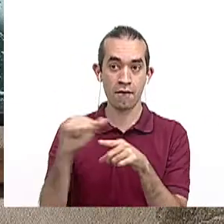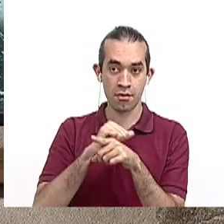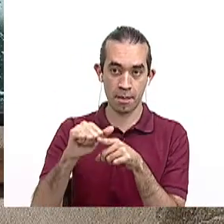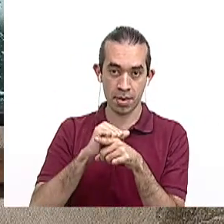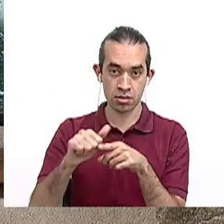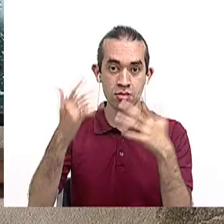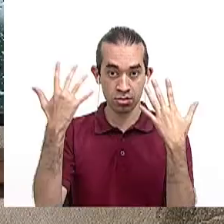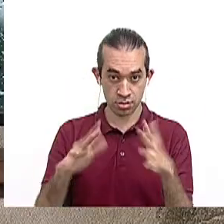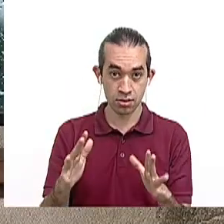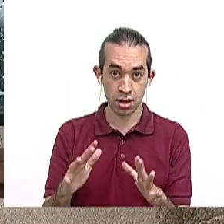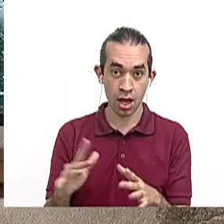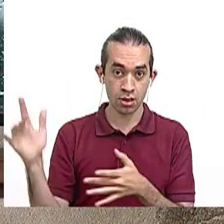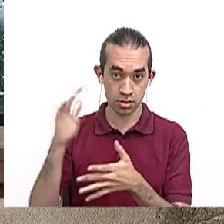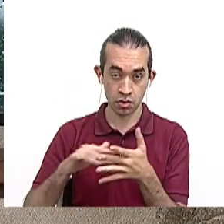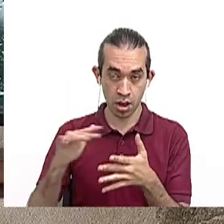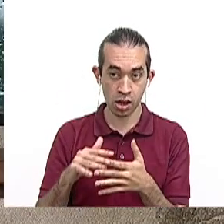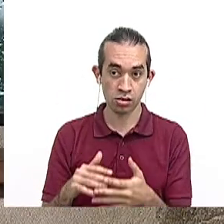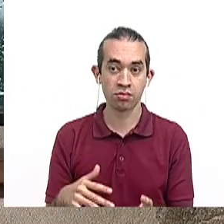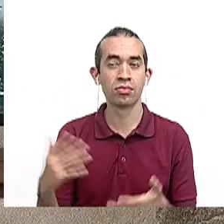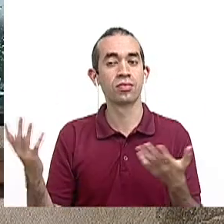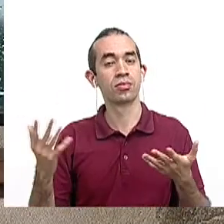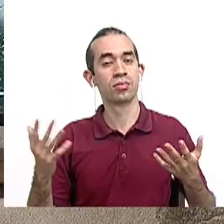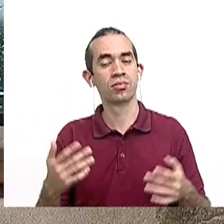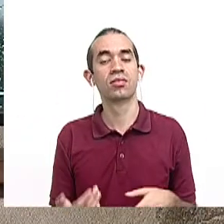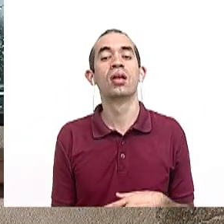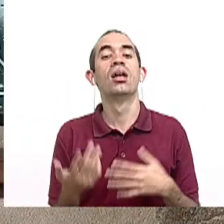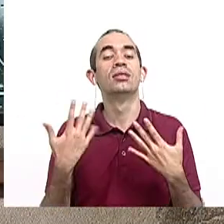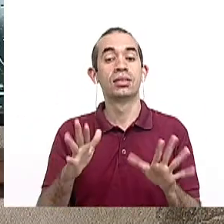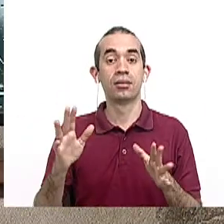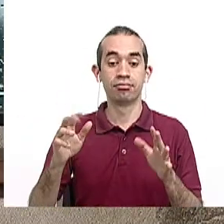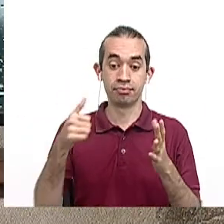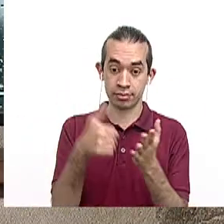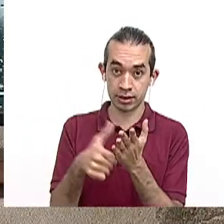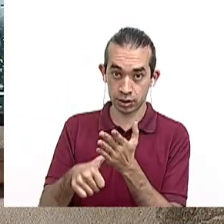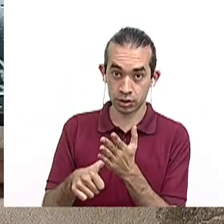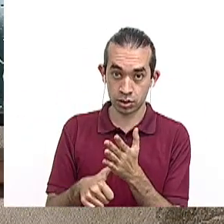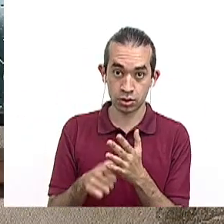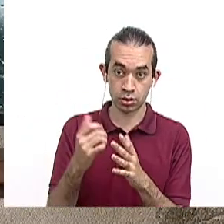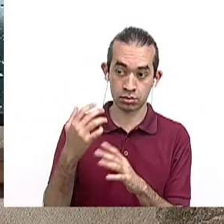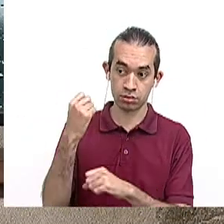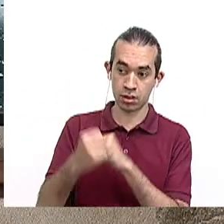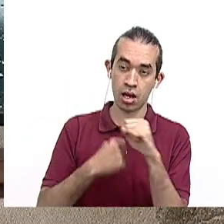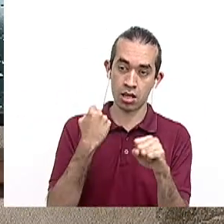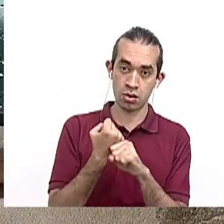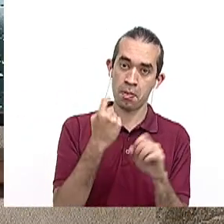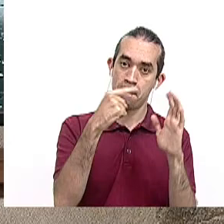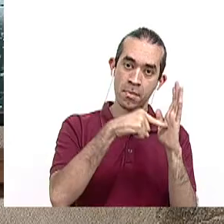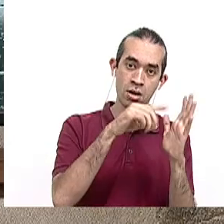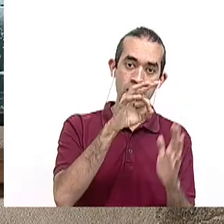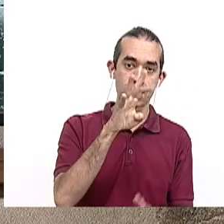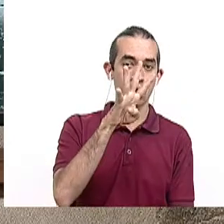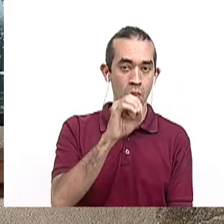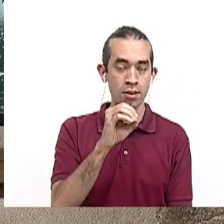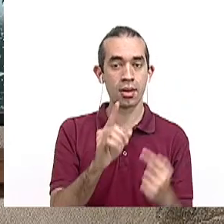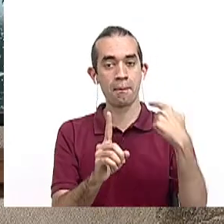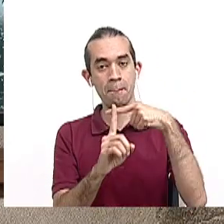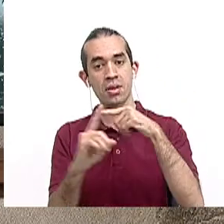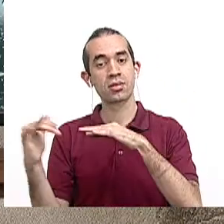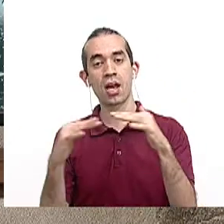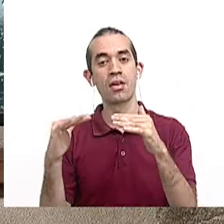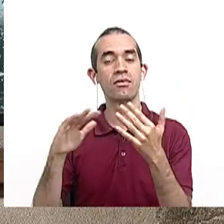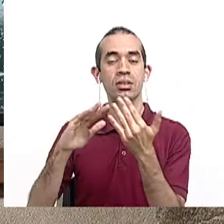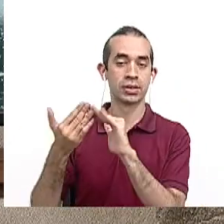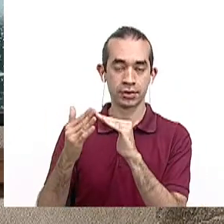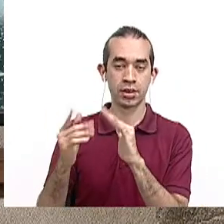hemos estudiado la última lección y esta. Hemos hablado de las elecciones en el año o en la década de los 40 y también de la guerra civil